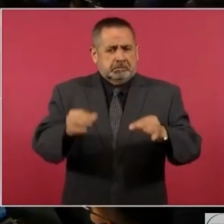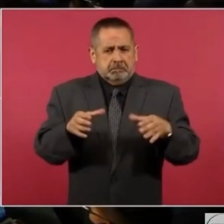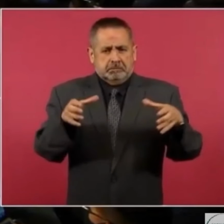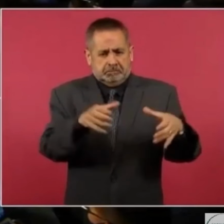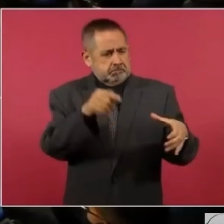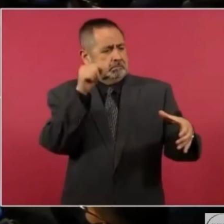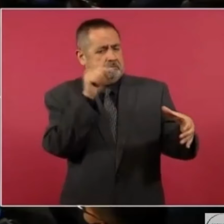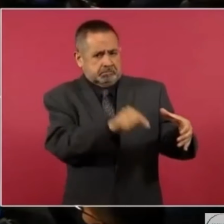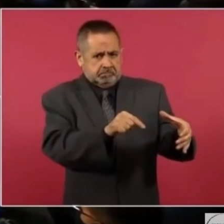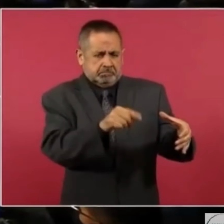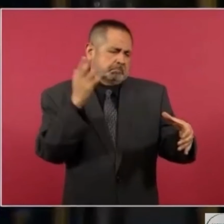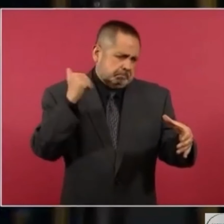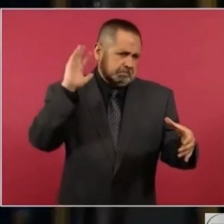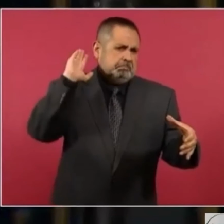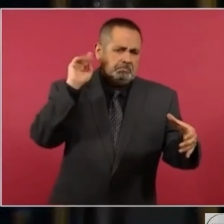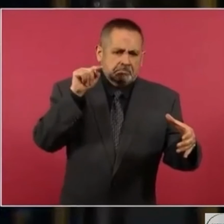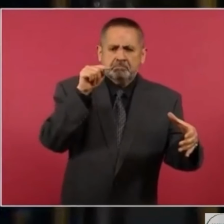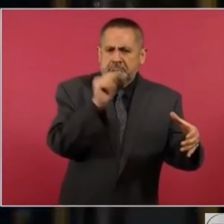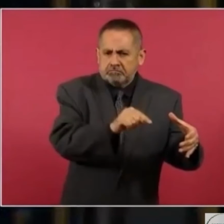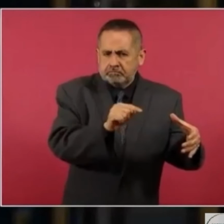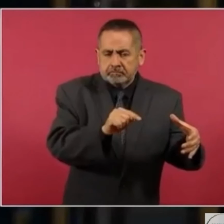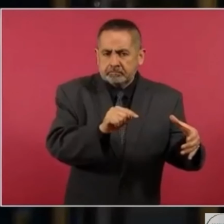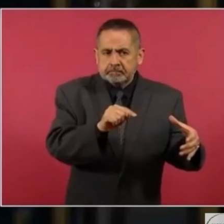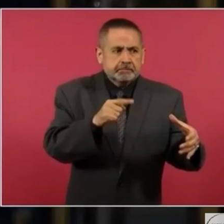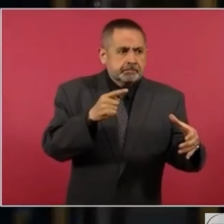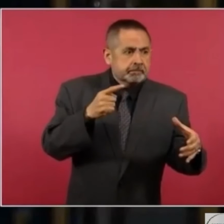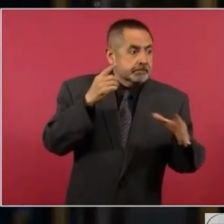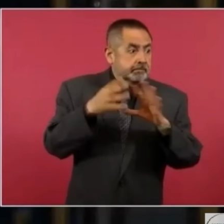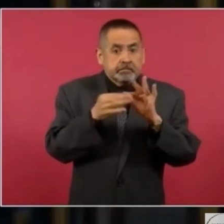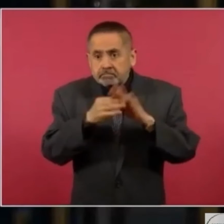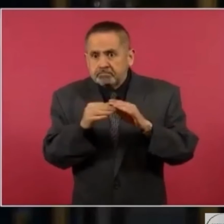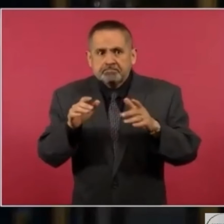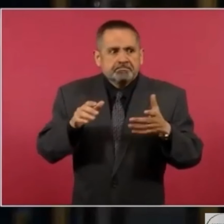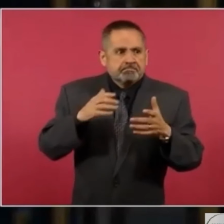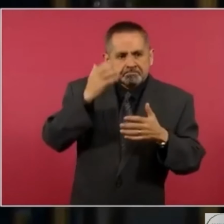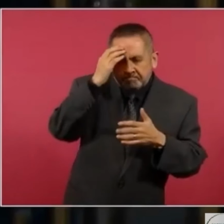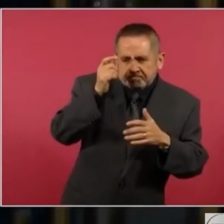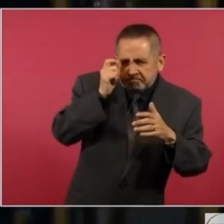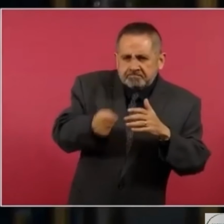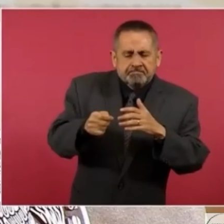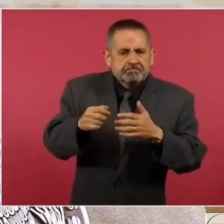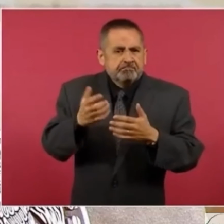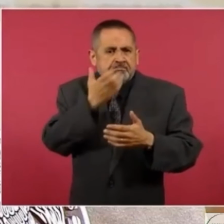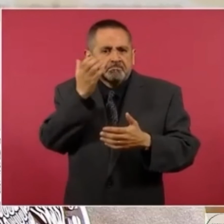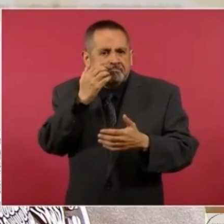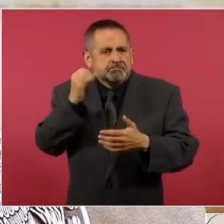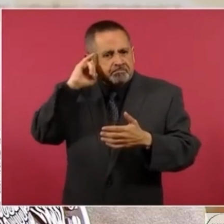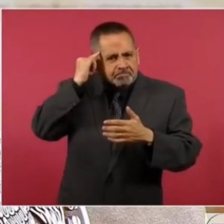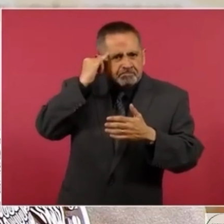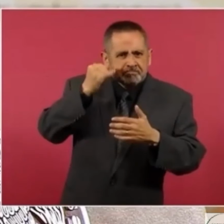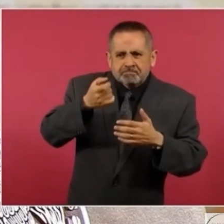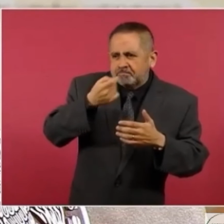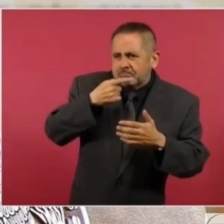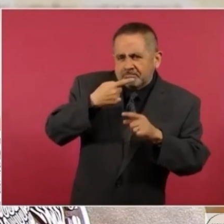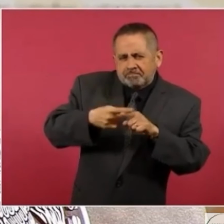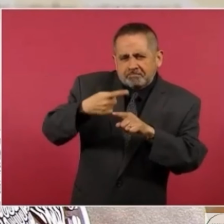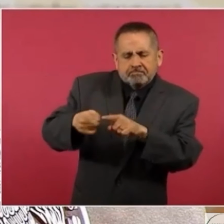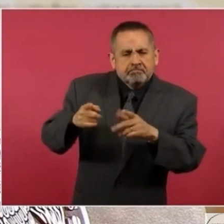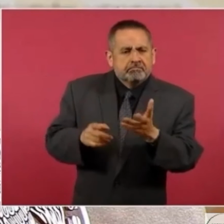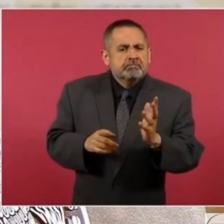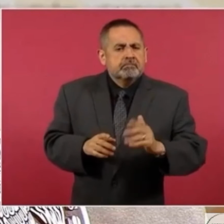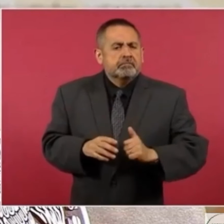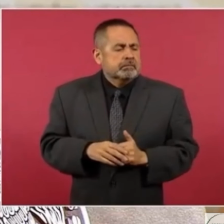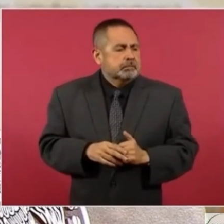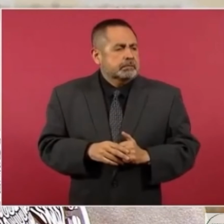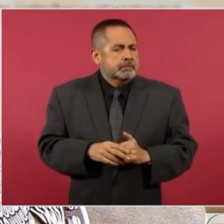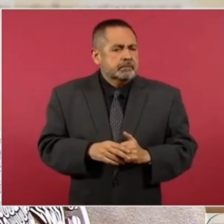su momento se pretendió, en un momento de auge del conocimiento sobre la medicina tradicional, que era,